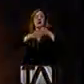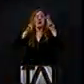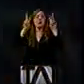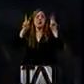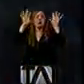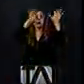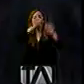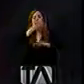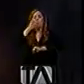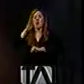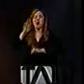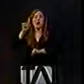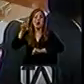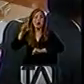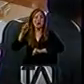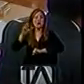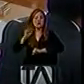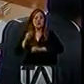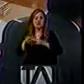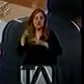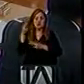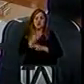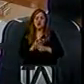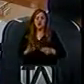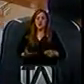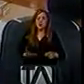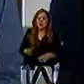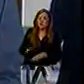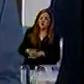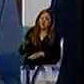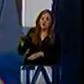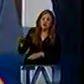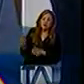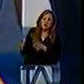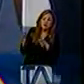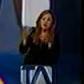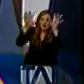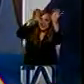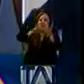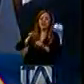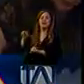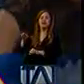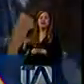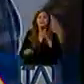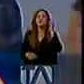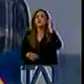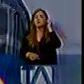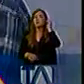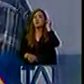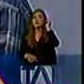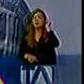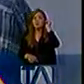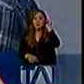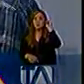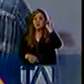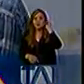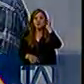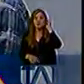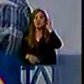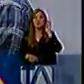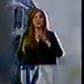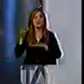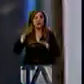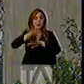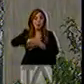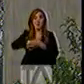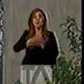Balda y quien señaló al expresidente Rafael Correa por el intento de secuestro, después de la visita de la legisladora Sofía